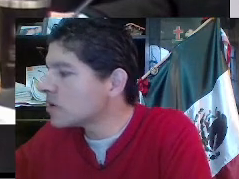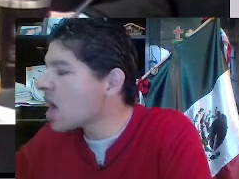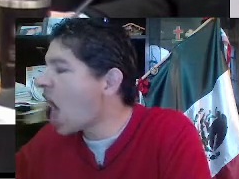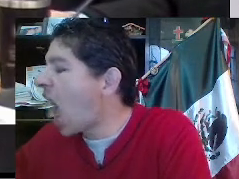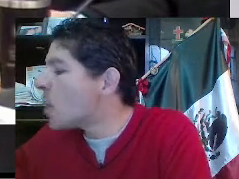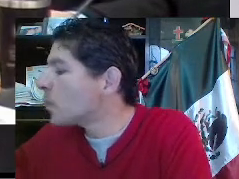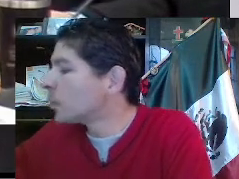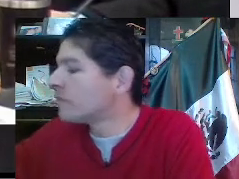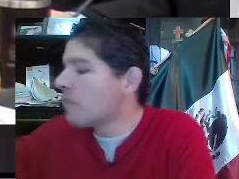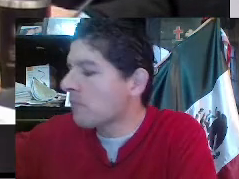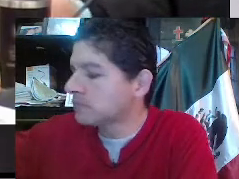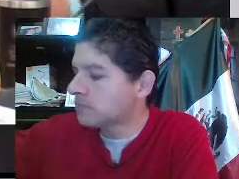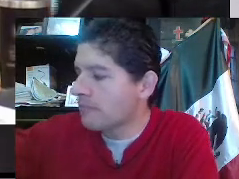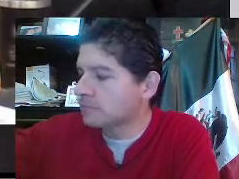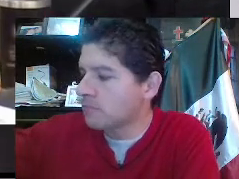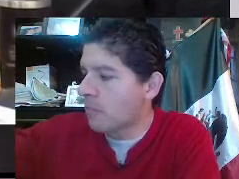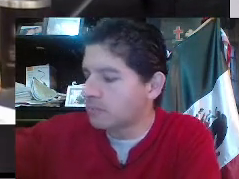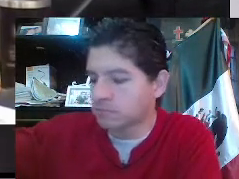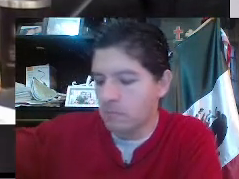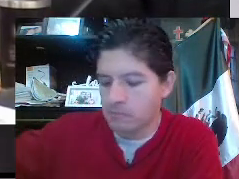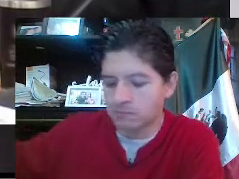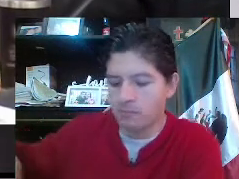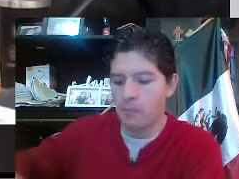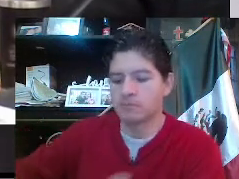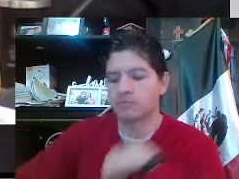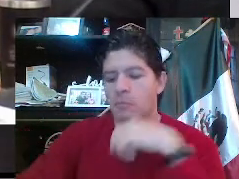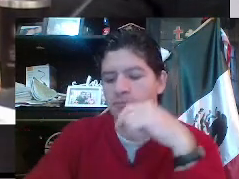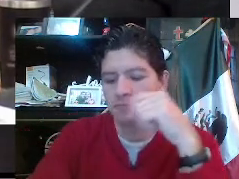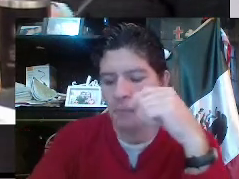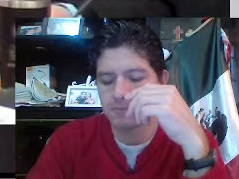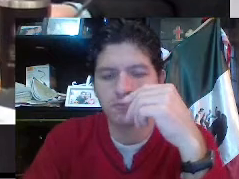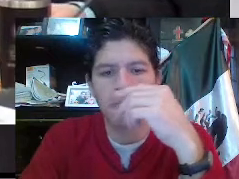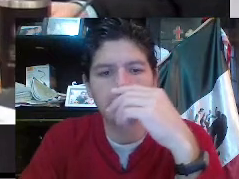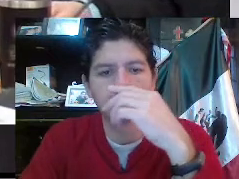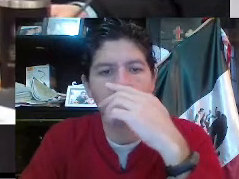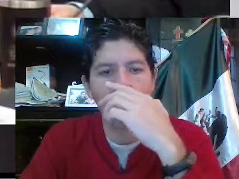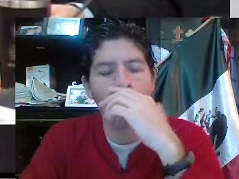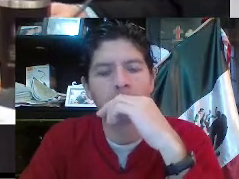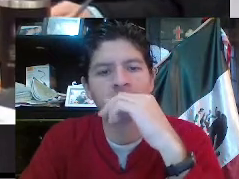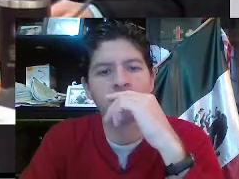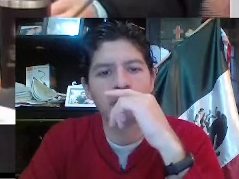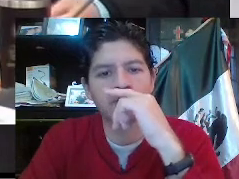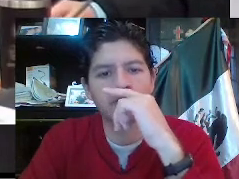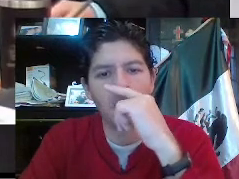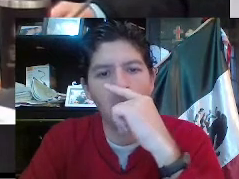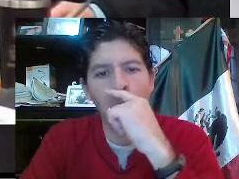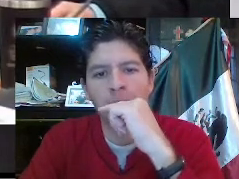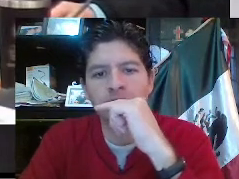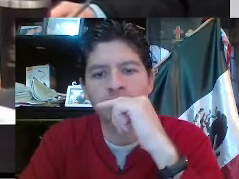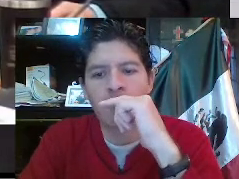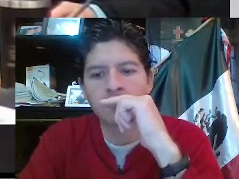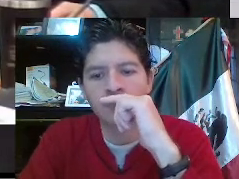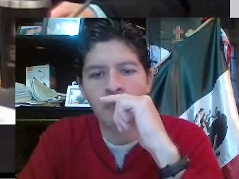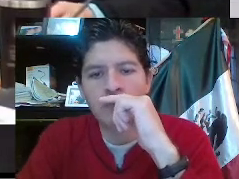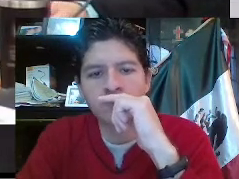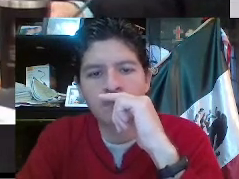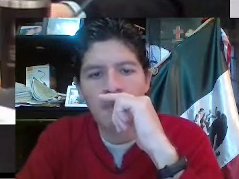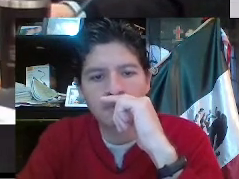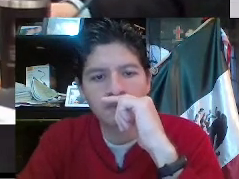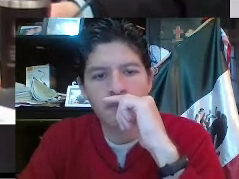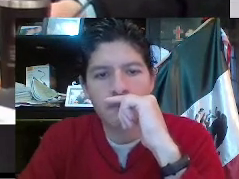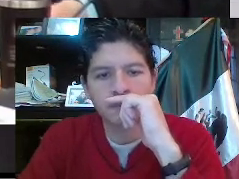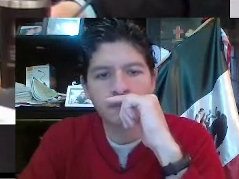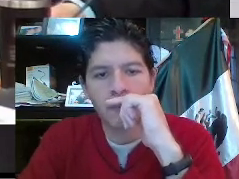99.99% de ese capital social y los clientes tienen 0.01% de ese capital. Es una